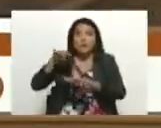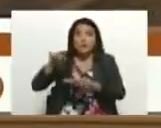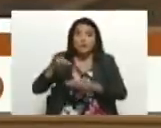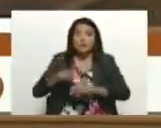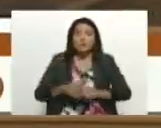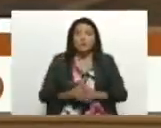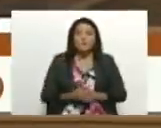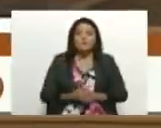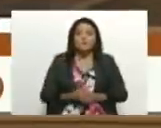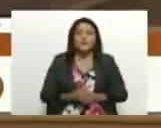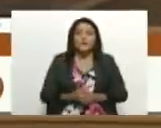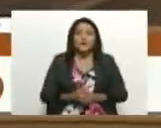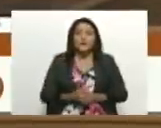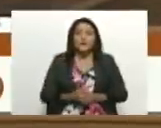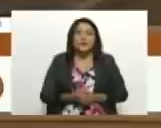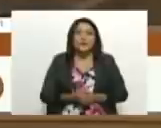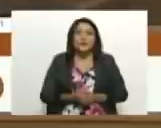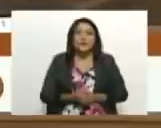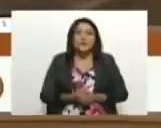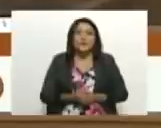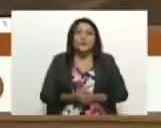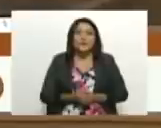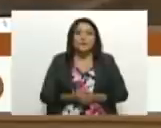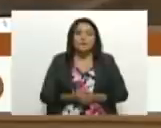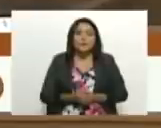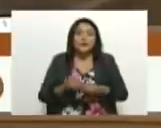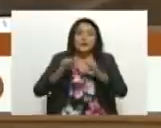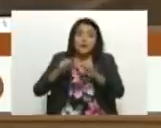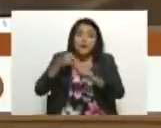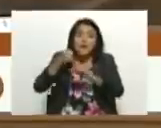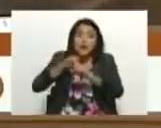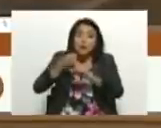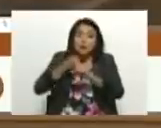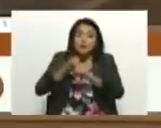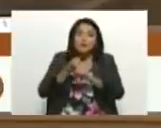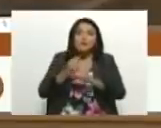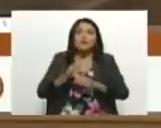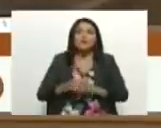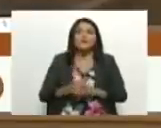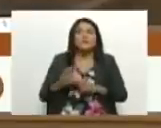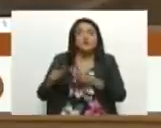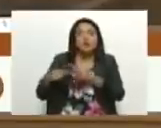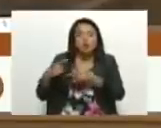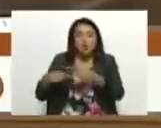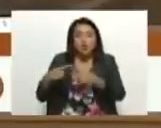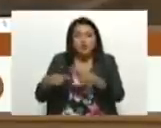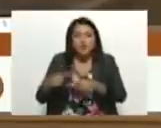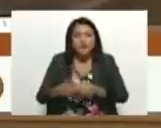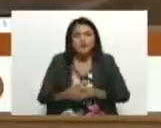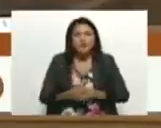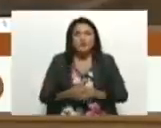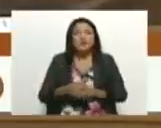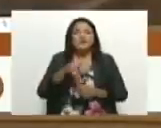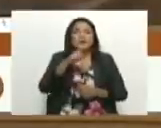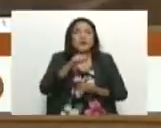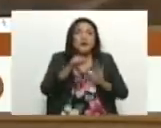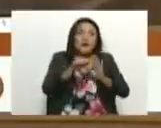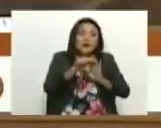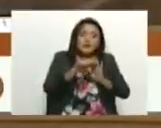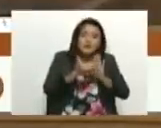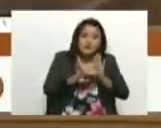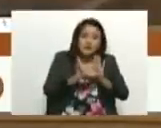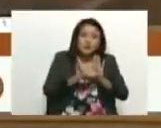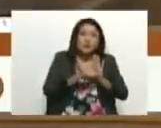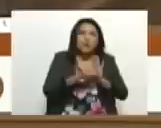leyes para acompañar el combate y la lucha cotidiana. En los artículos 207,